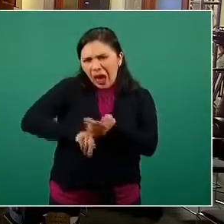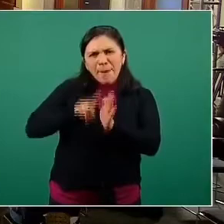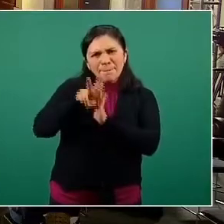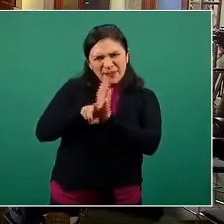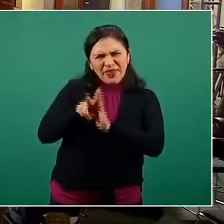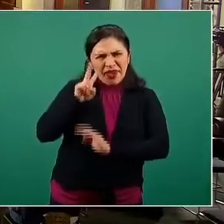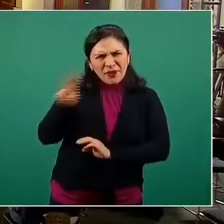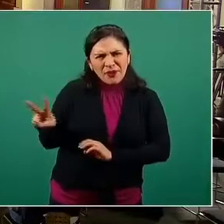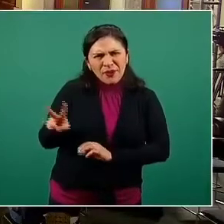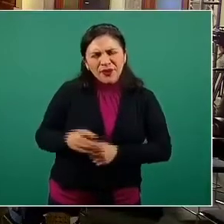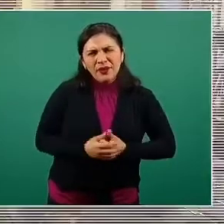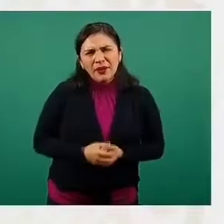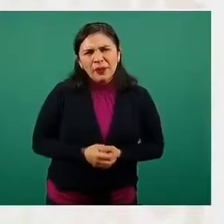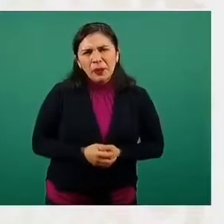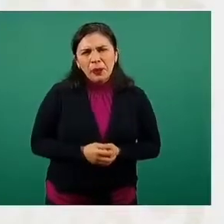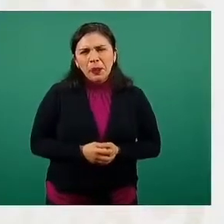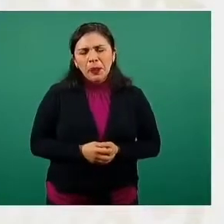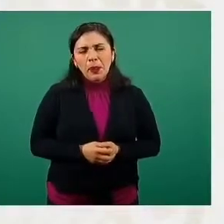Aquí.